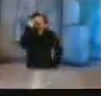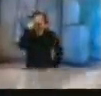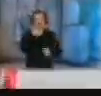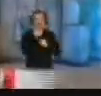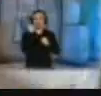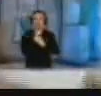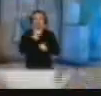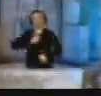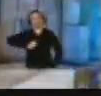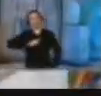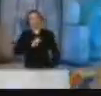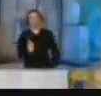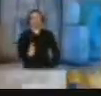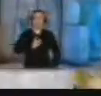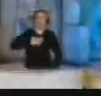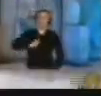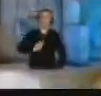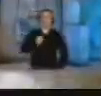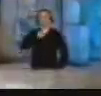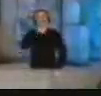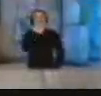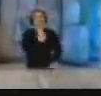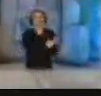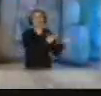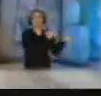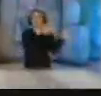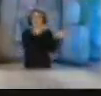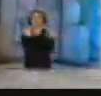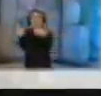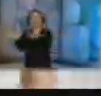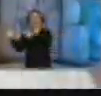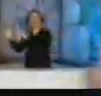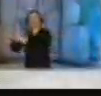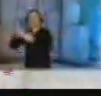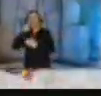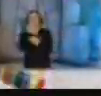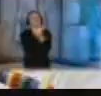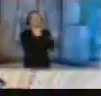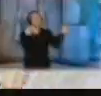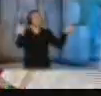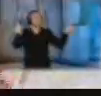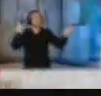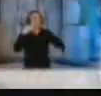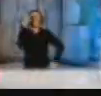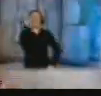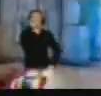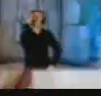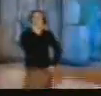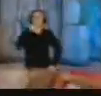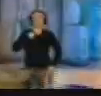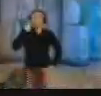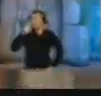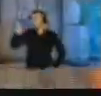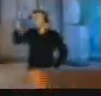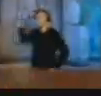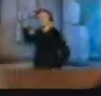Seguiremos repartiendo más azúcar mientras que el ambiente huela a carnaval. 5 años lleva esta